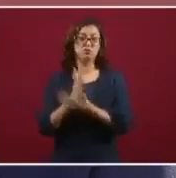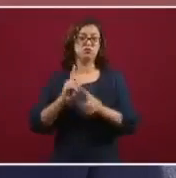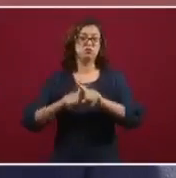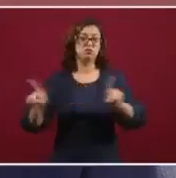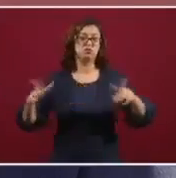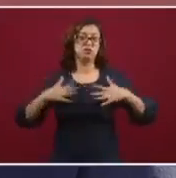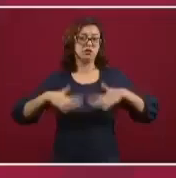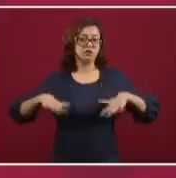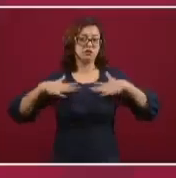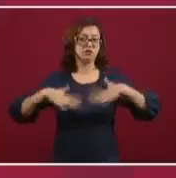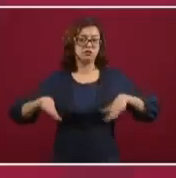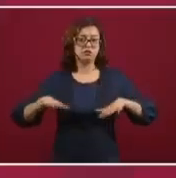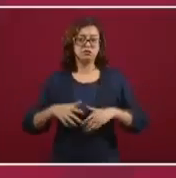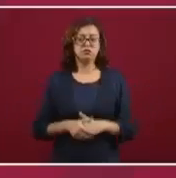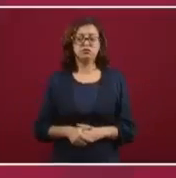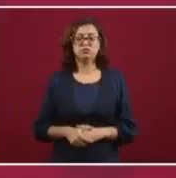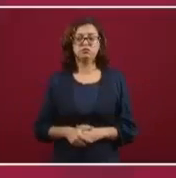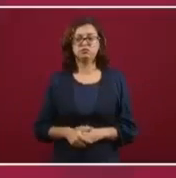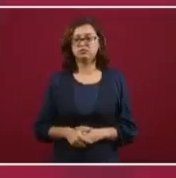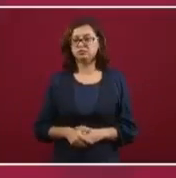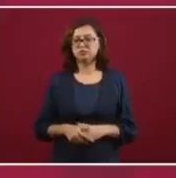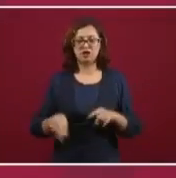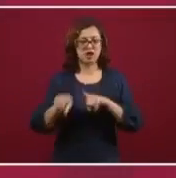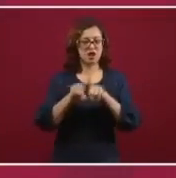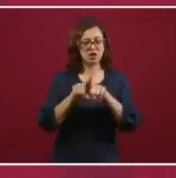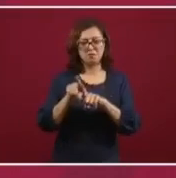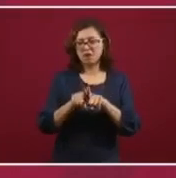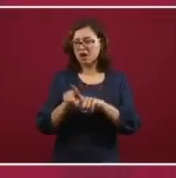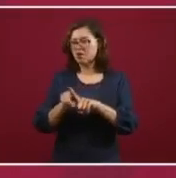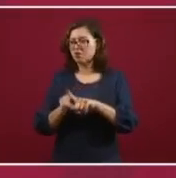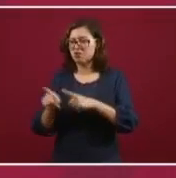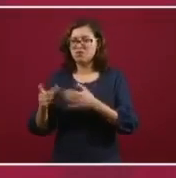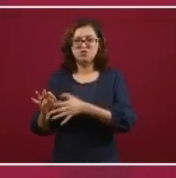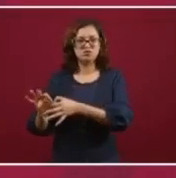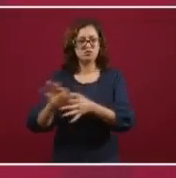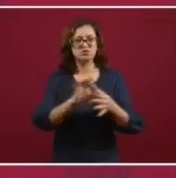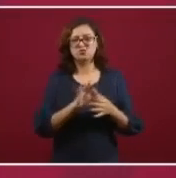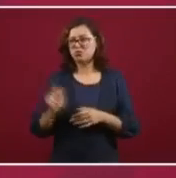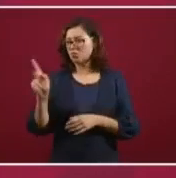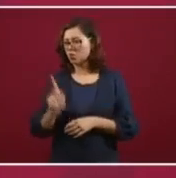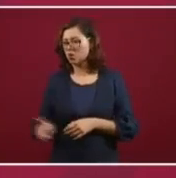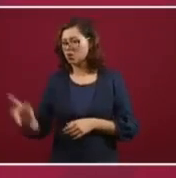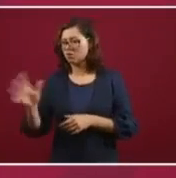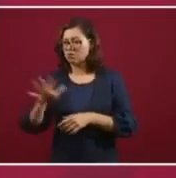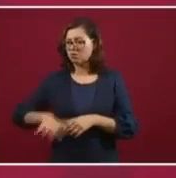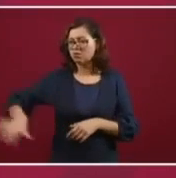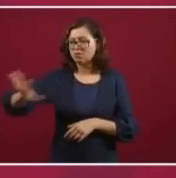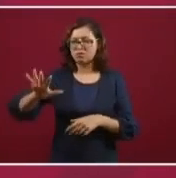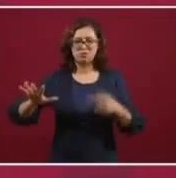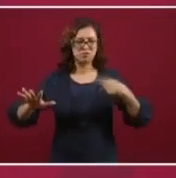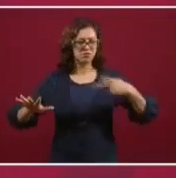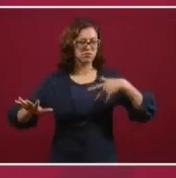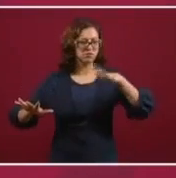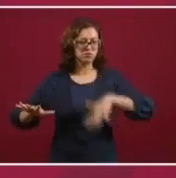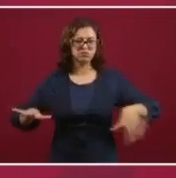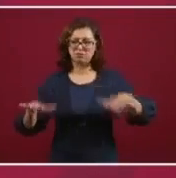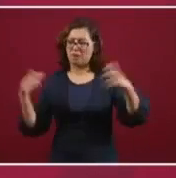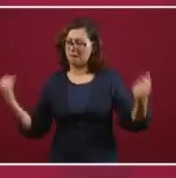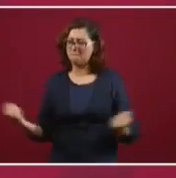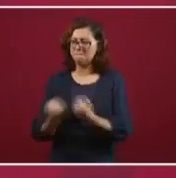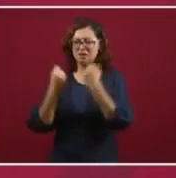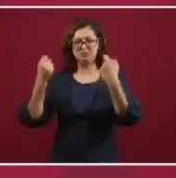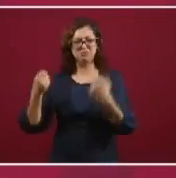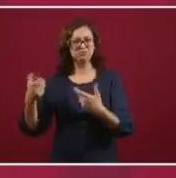que no se puede enfrentar a hermanos con hermanos, no se puede enfrentar al pueblo con el pueblo. Los soldados son hijos de